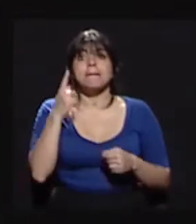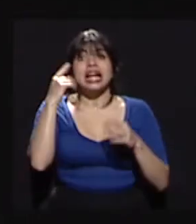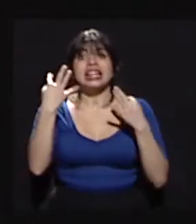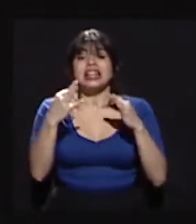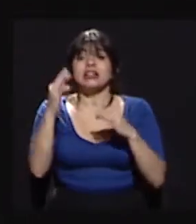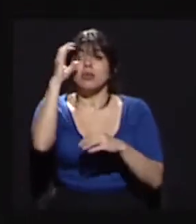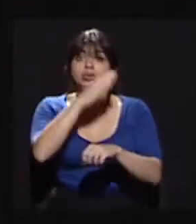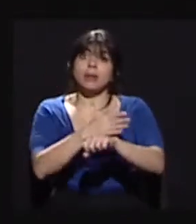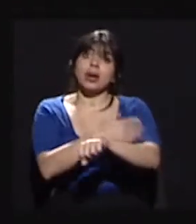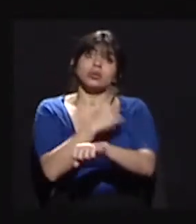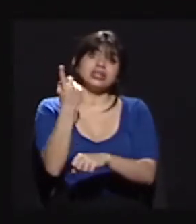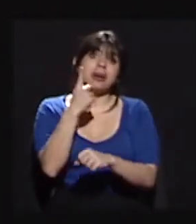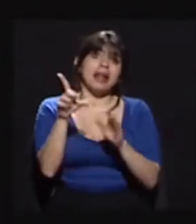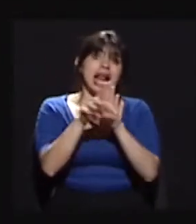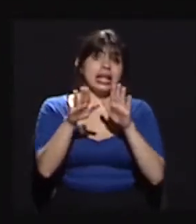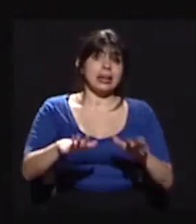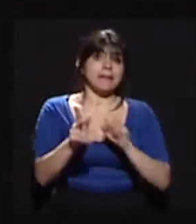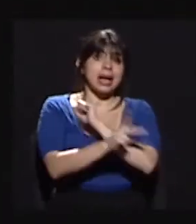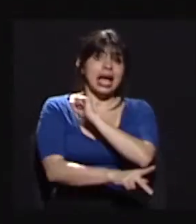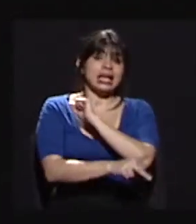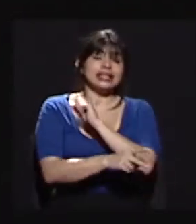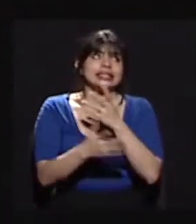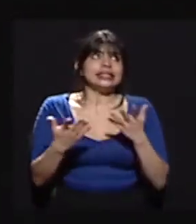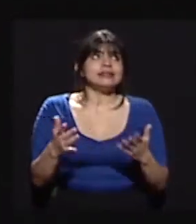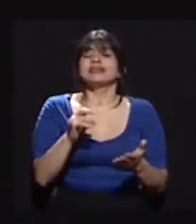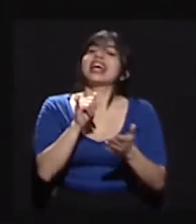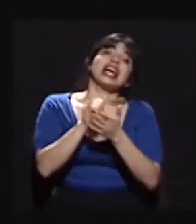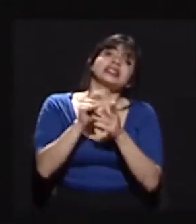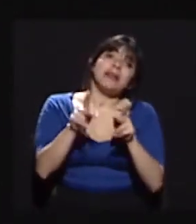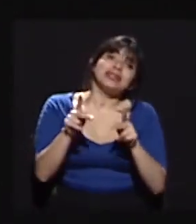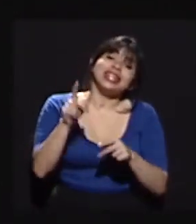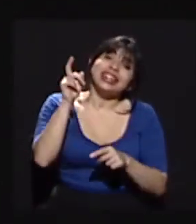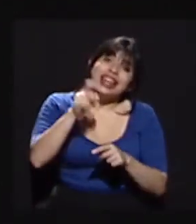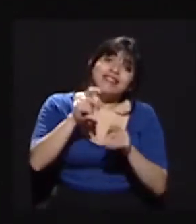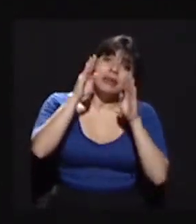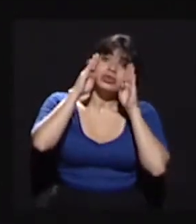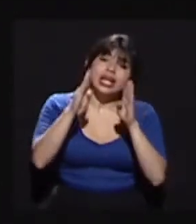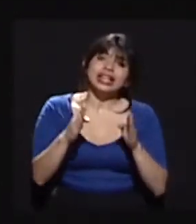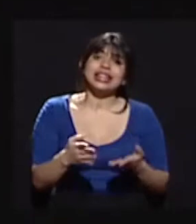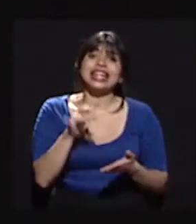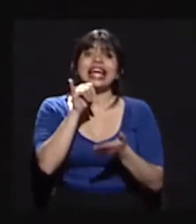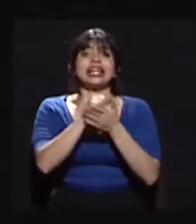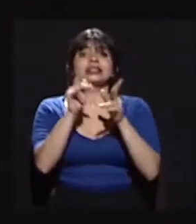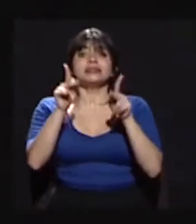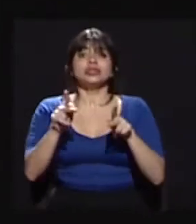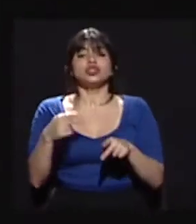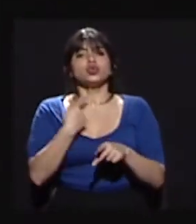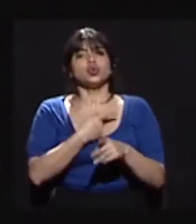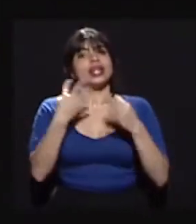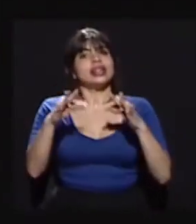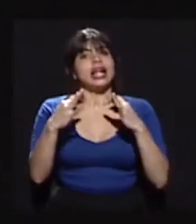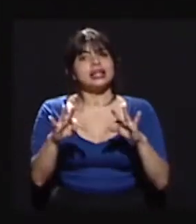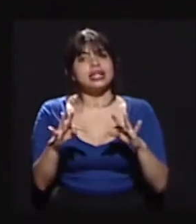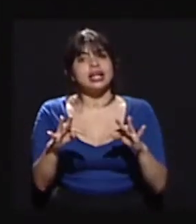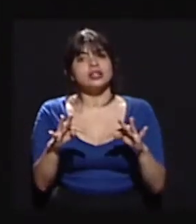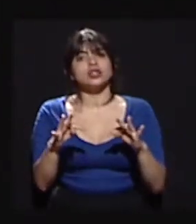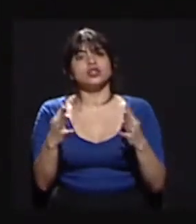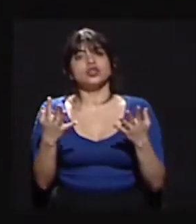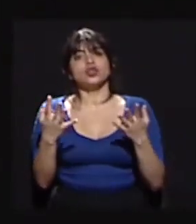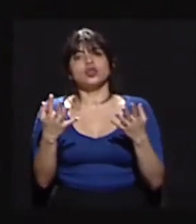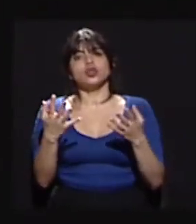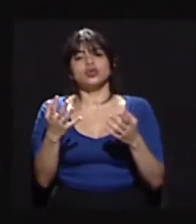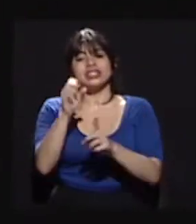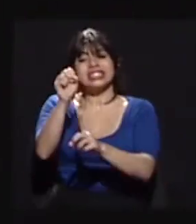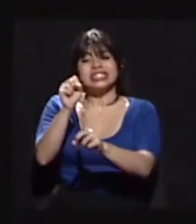tratar de mejorar siempre la legislación de este país es que esa es la gente a la que hay que llegarle esa es la gente la que estamos tratando de sacar